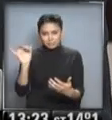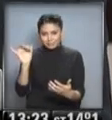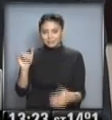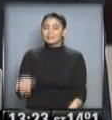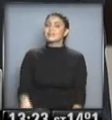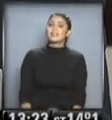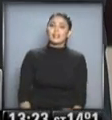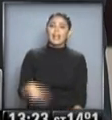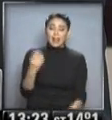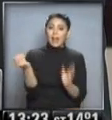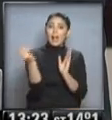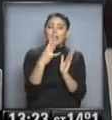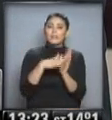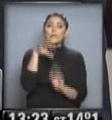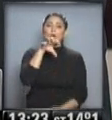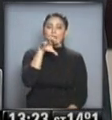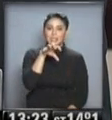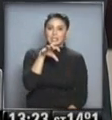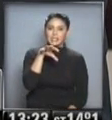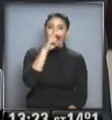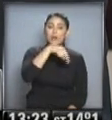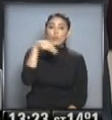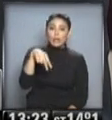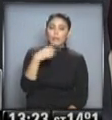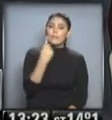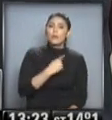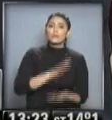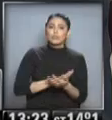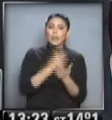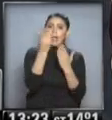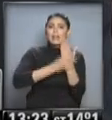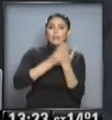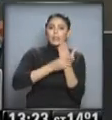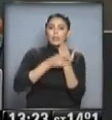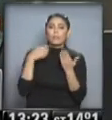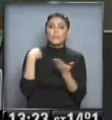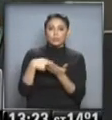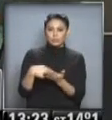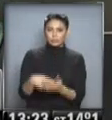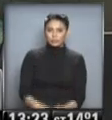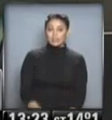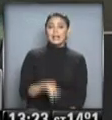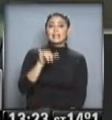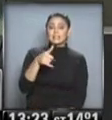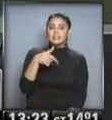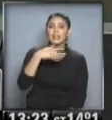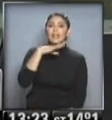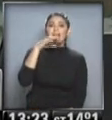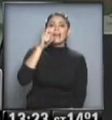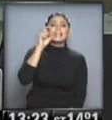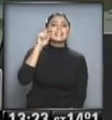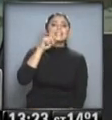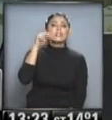eh nos escribe desde la provincia de noqu consulta el estado de su expediente jubilatorio tal cual Ale Jacinto